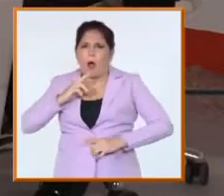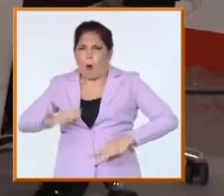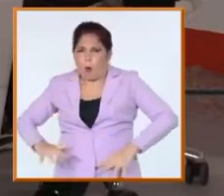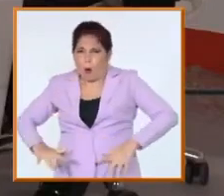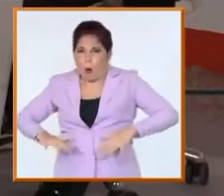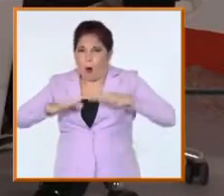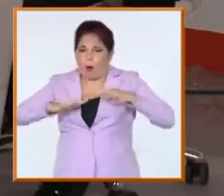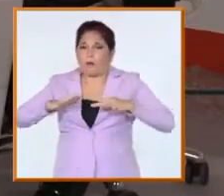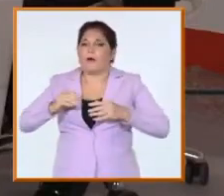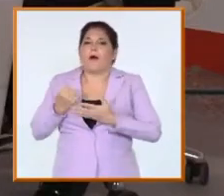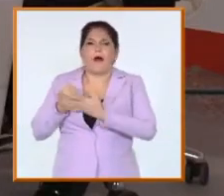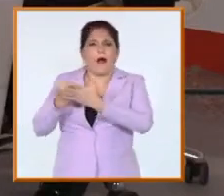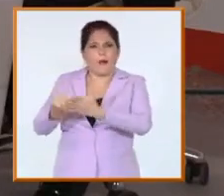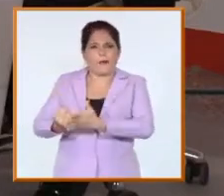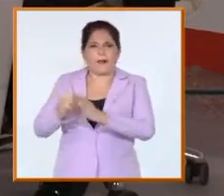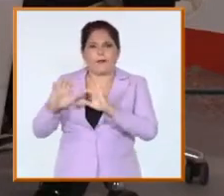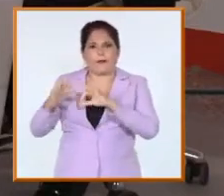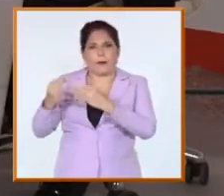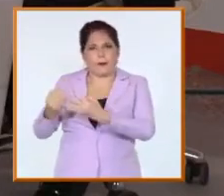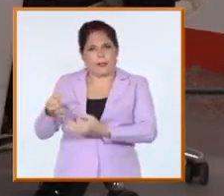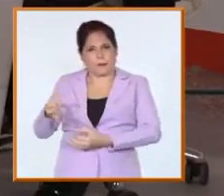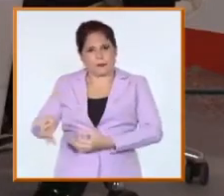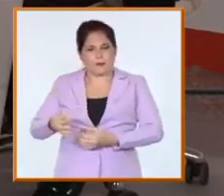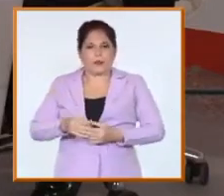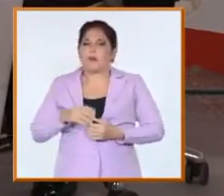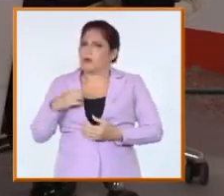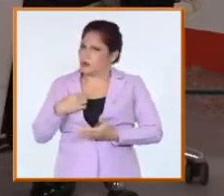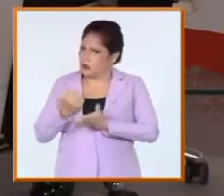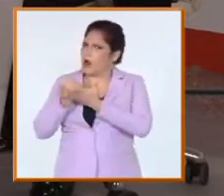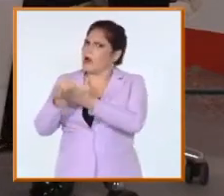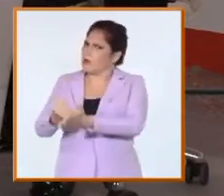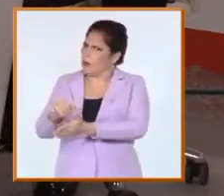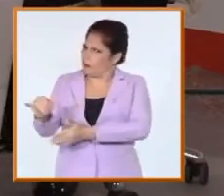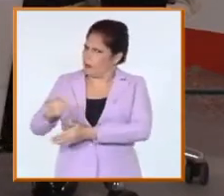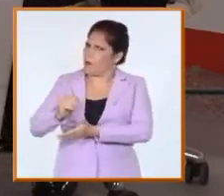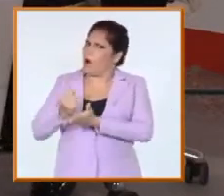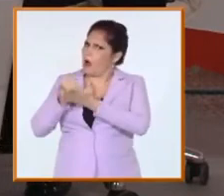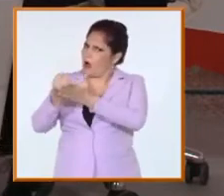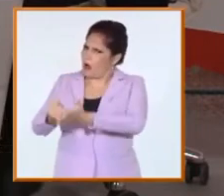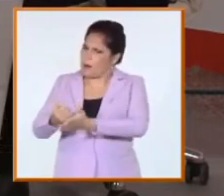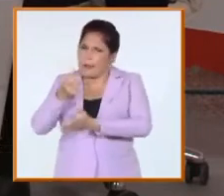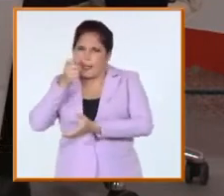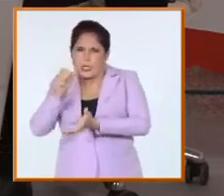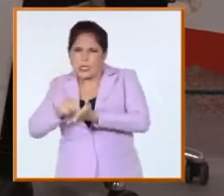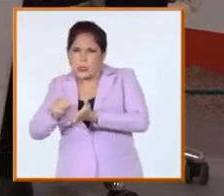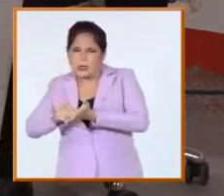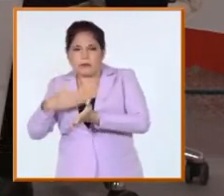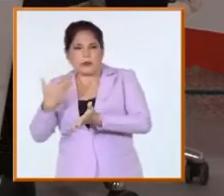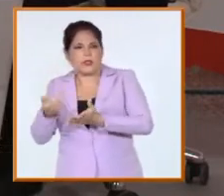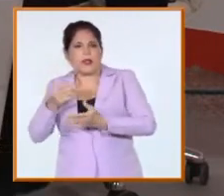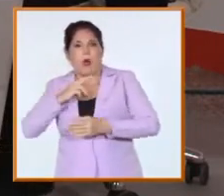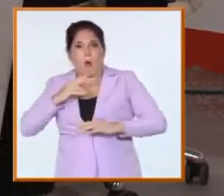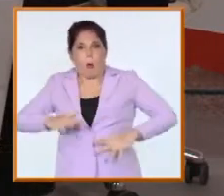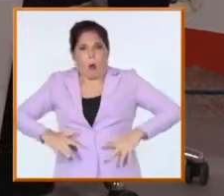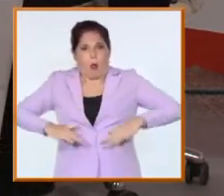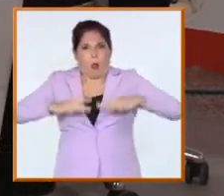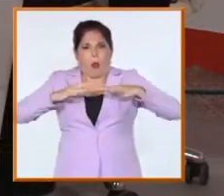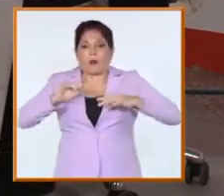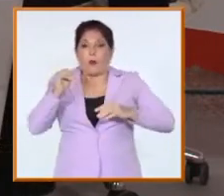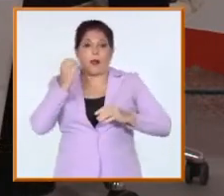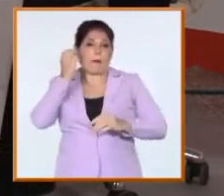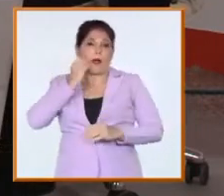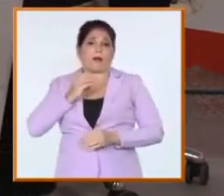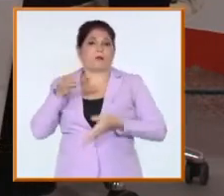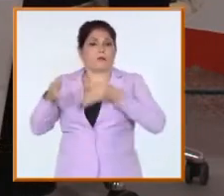que inclusive nosotros los pudimos acompañar alguna vez allí También estuvo nuestro Primer Ministro